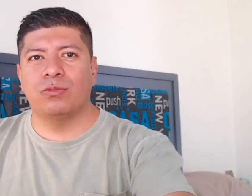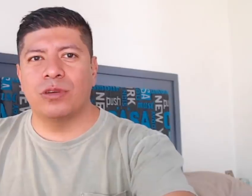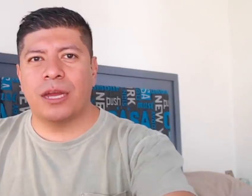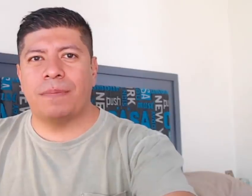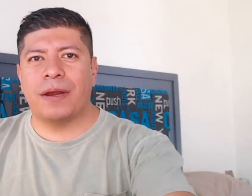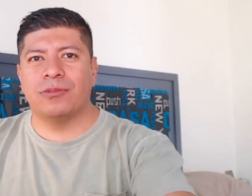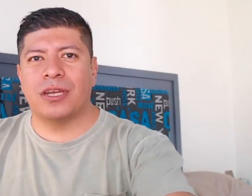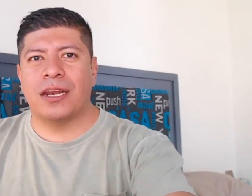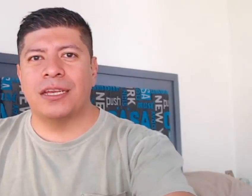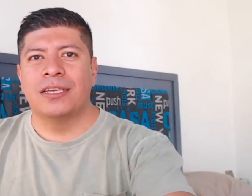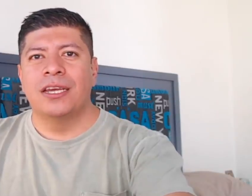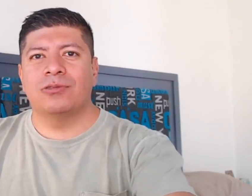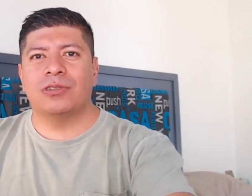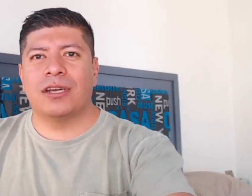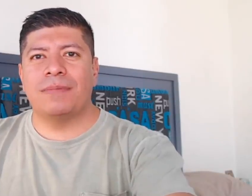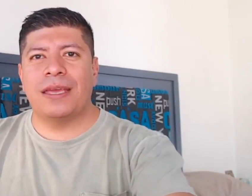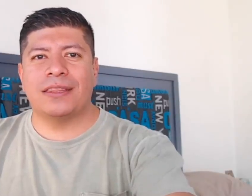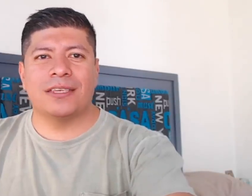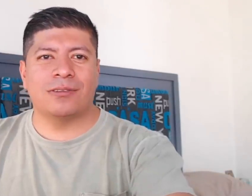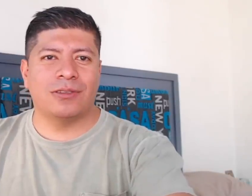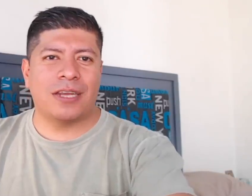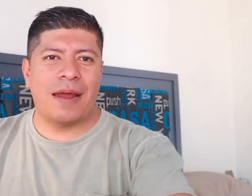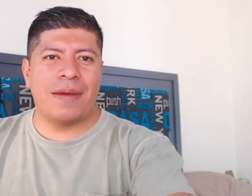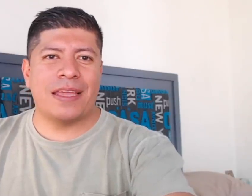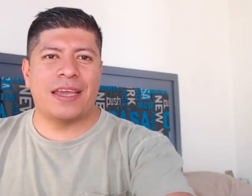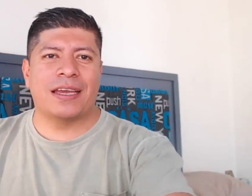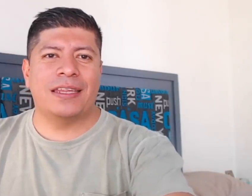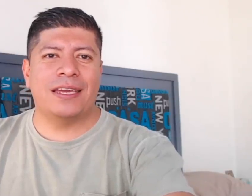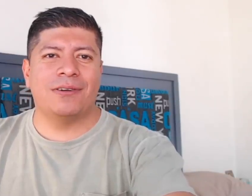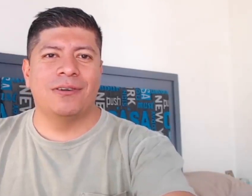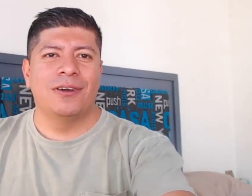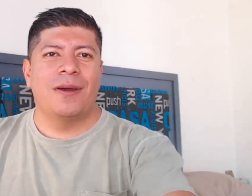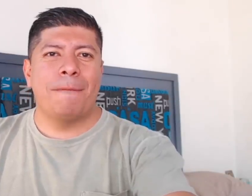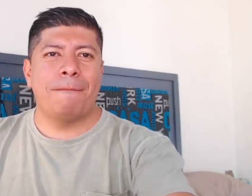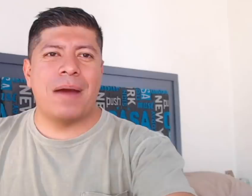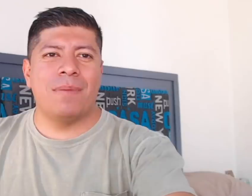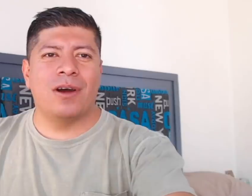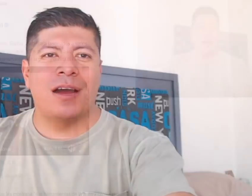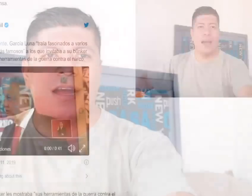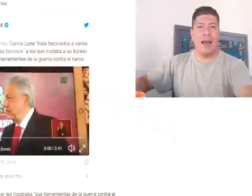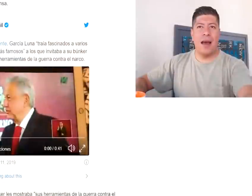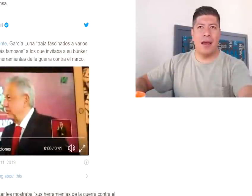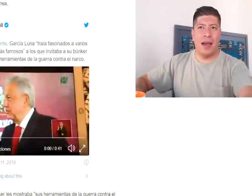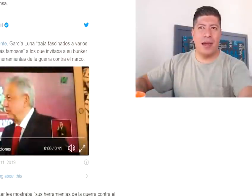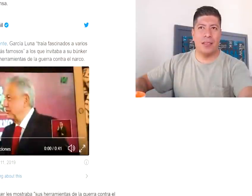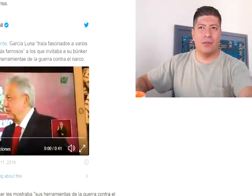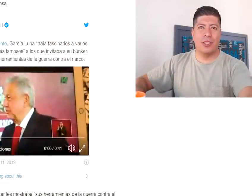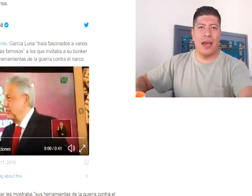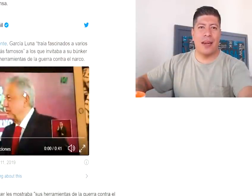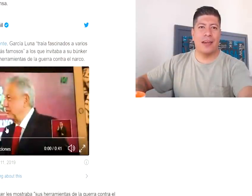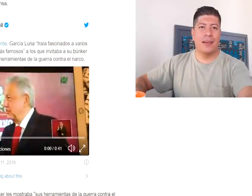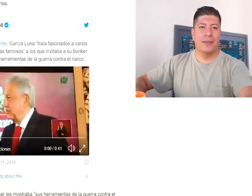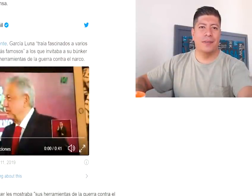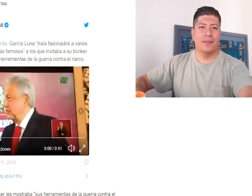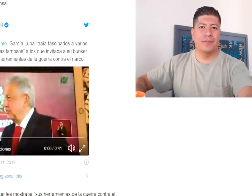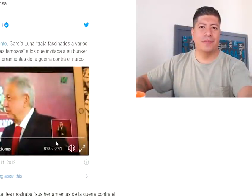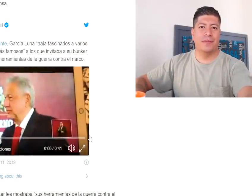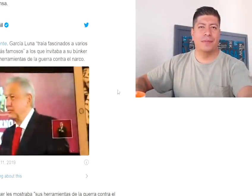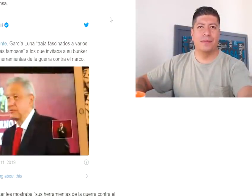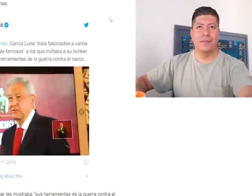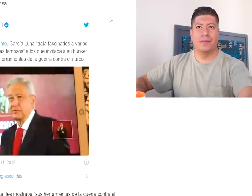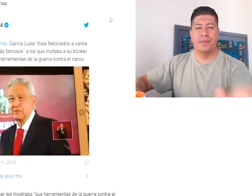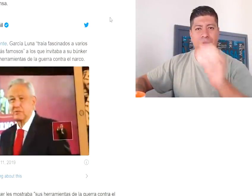invitaba a su búnker para mostrarles sus herramientas contra la maña. ¿Qué dijo? Vamos a escuchar.